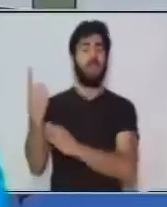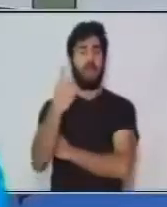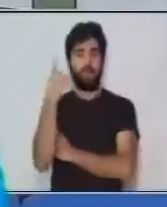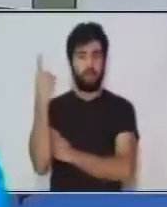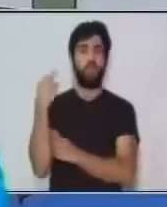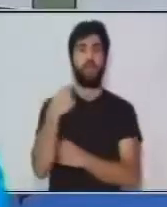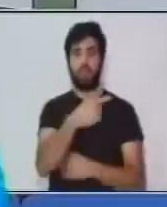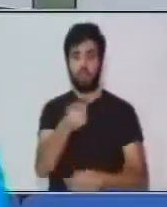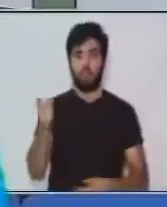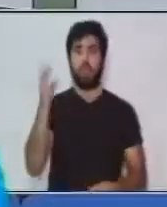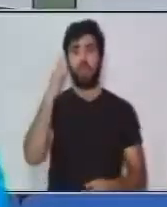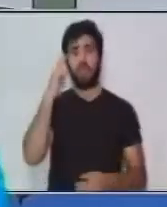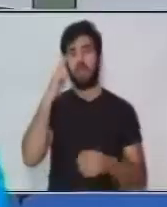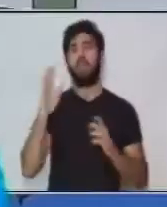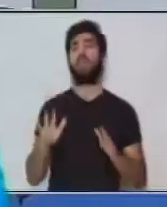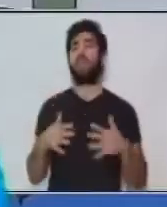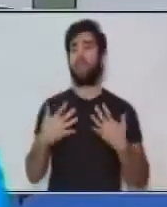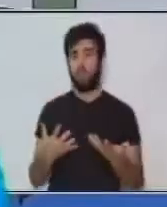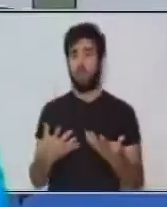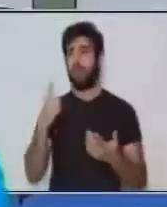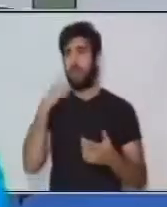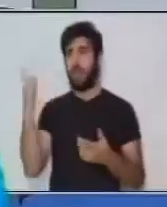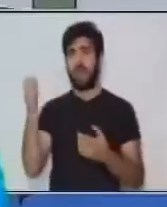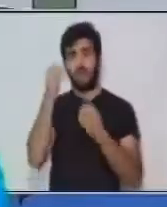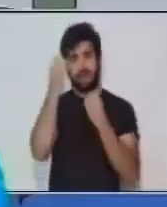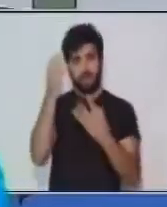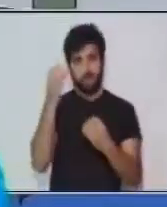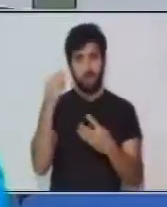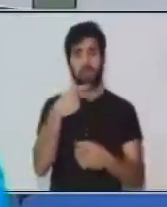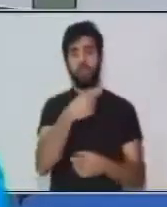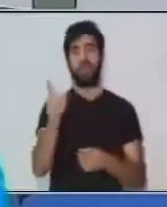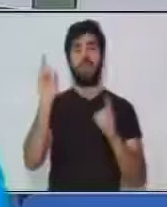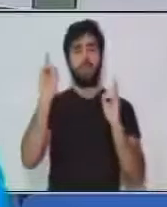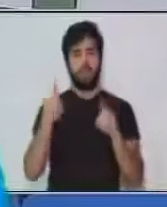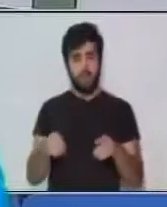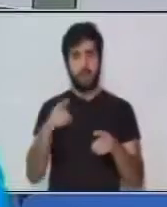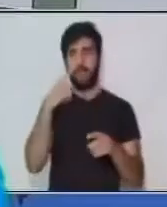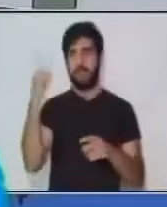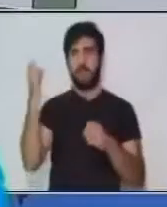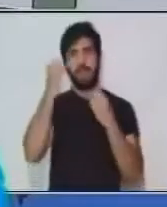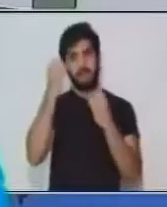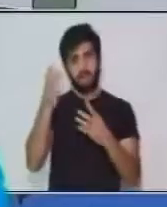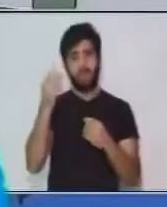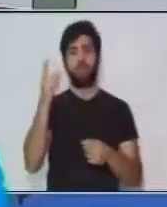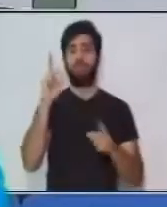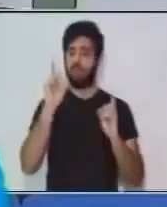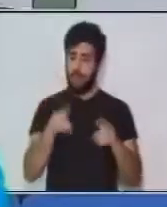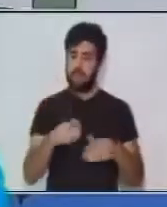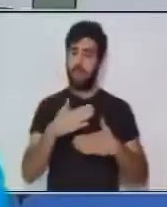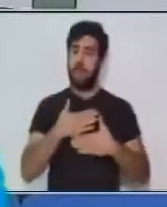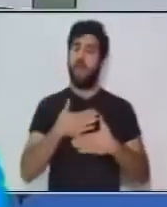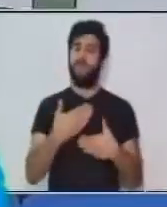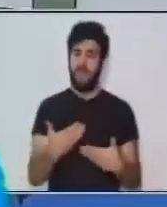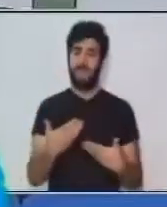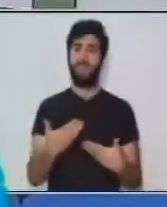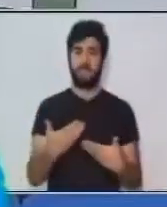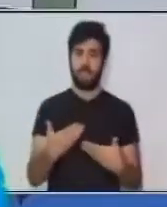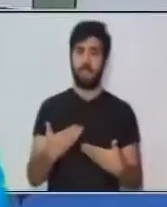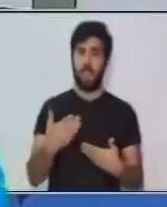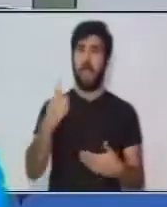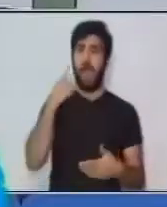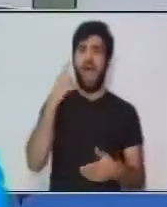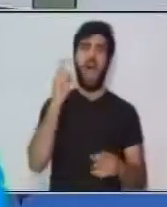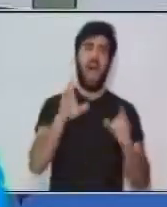recordarles que cuando hablamos de fuentes de información, tienen que ser fuentes de información confiables. Comúnmente las